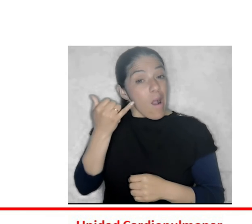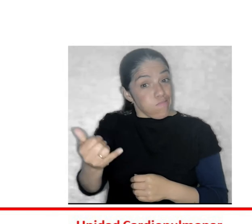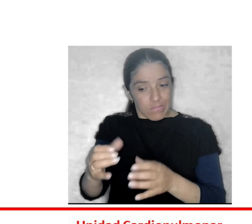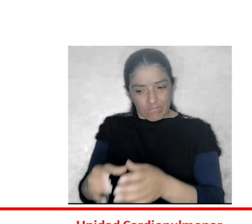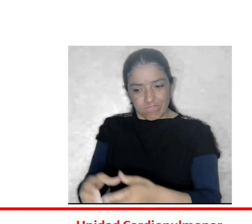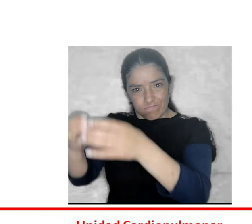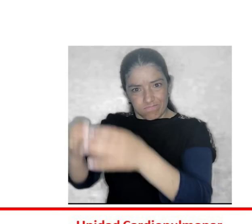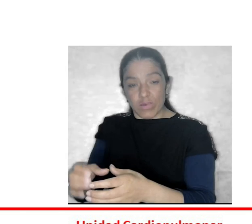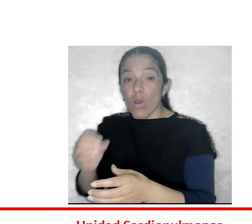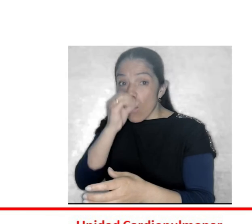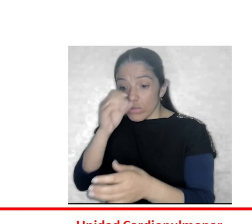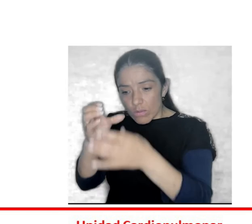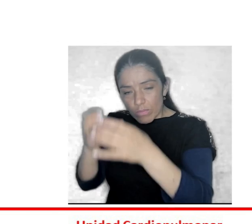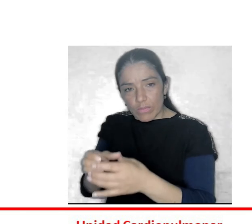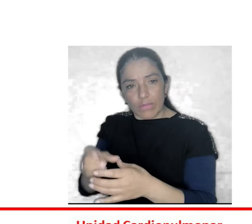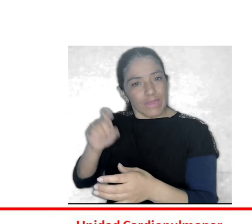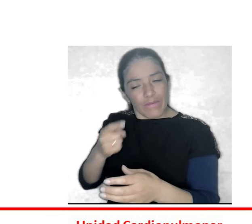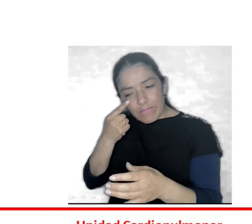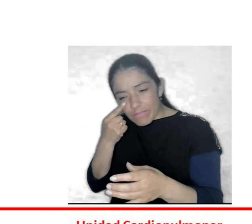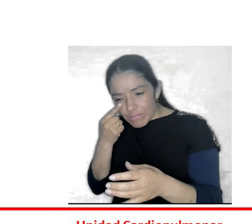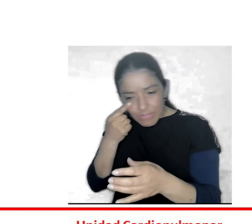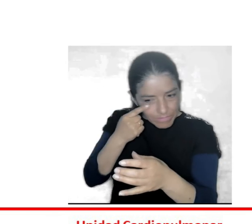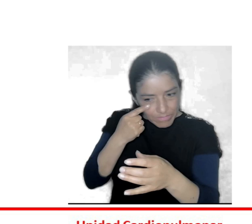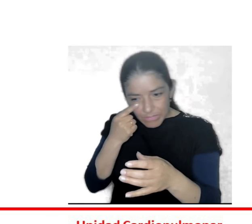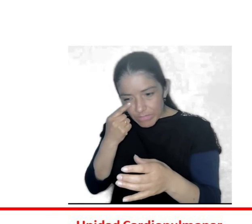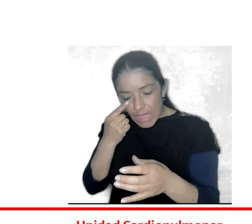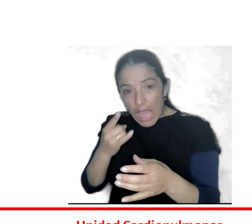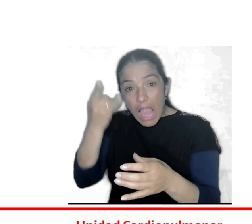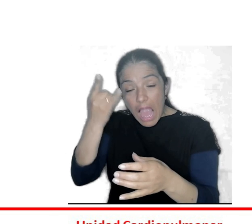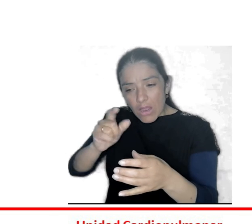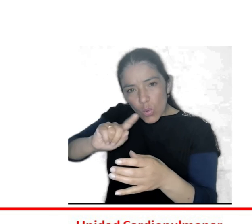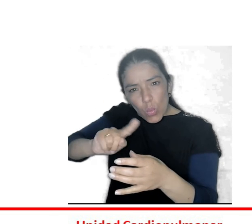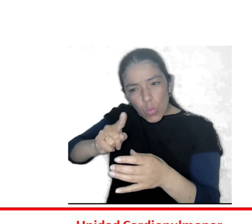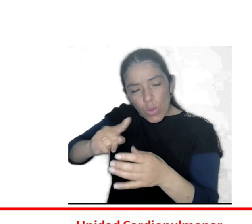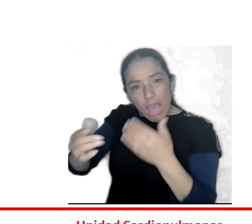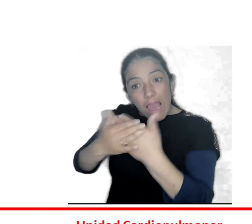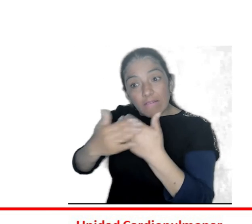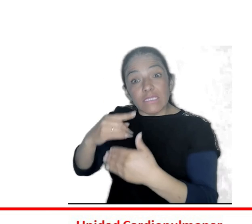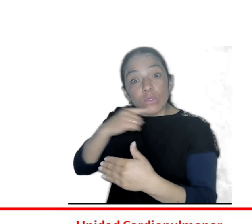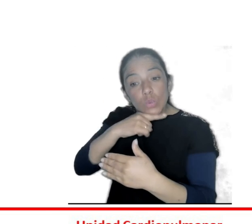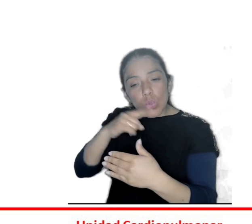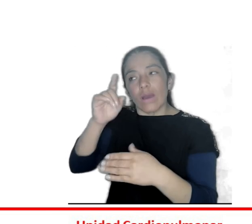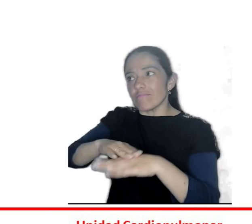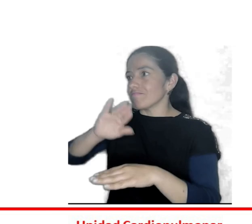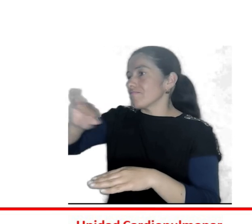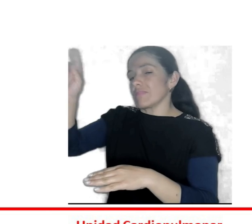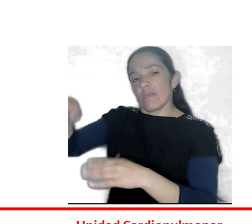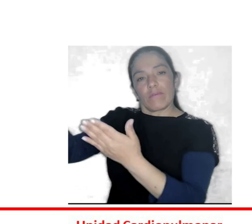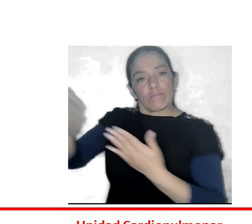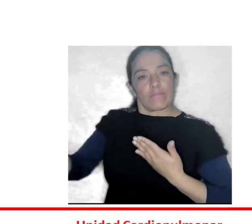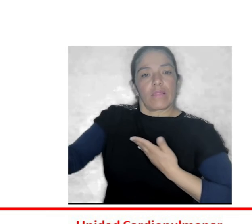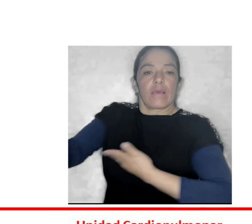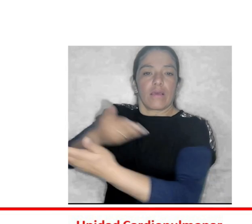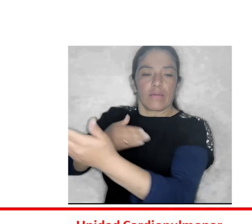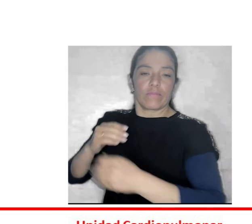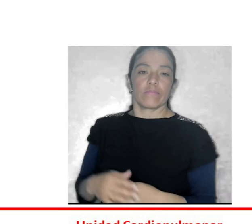Si se tiene cilindro de oxígeno, hay que estar muy pendiente y avisar cuando el regulador indique que se debe cambiar